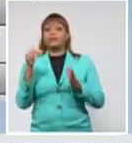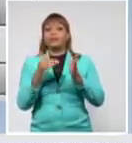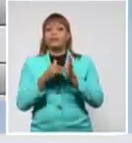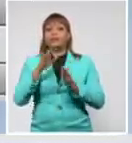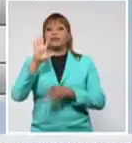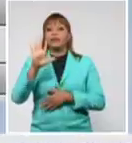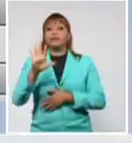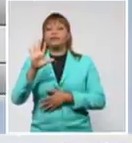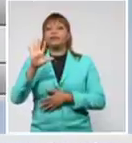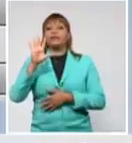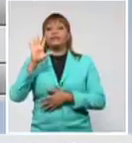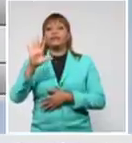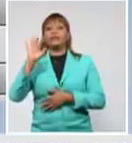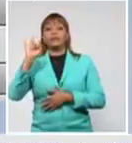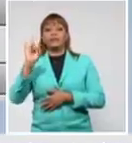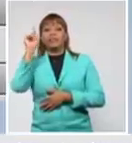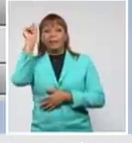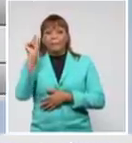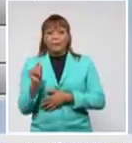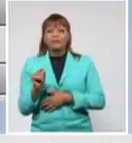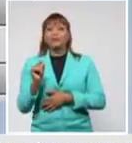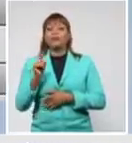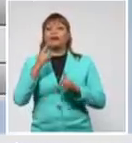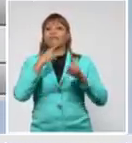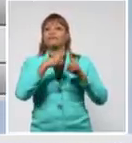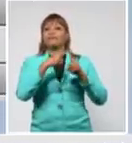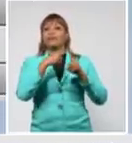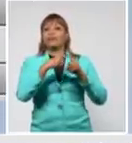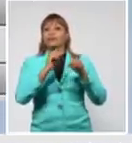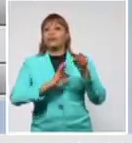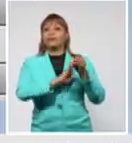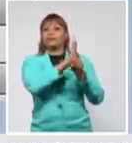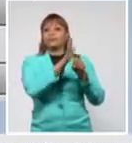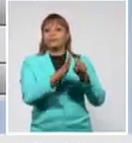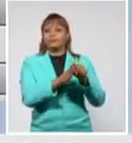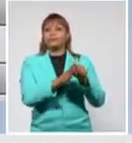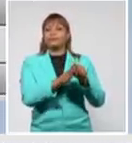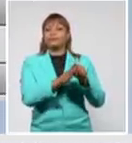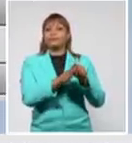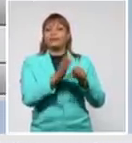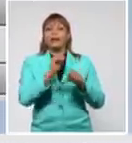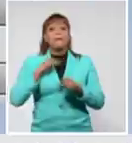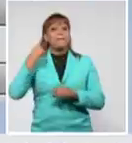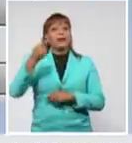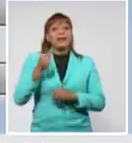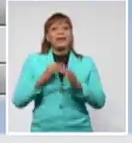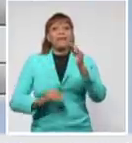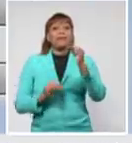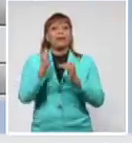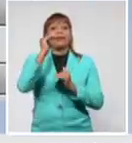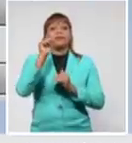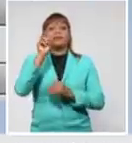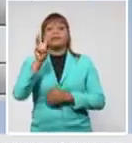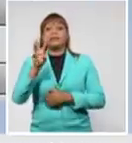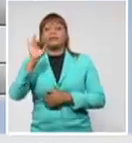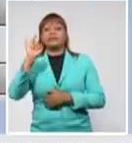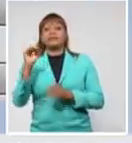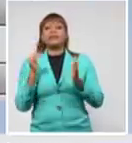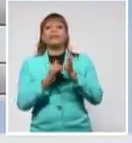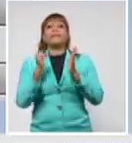358.567 personas con la COVID-19. Ya mañana estamos por encima de 37